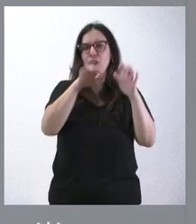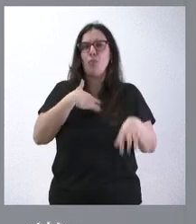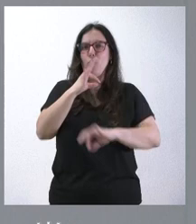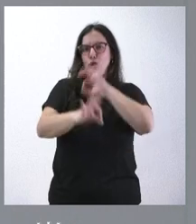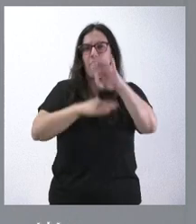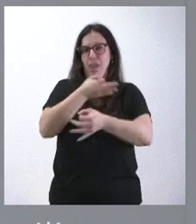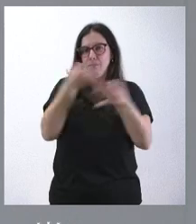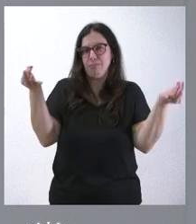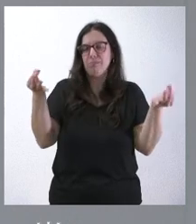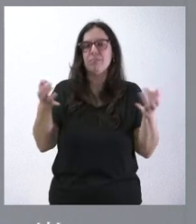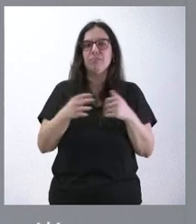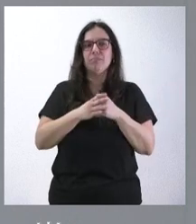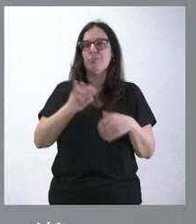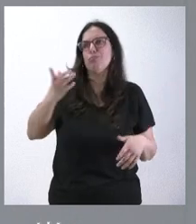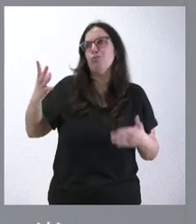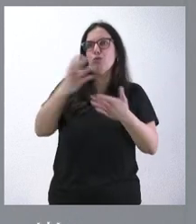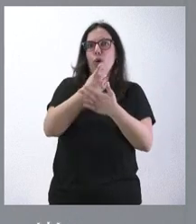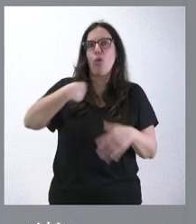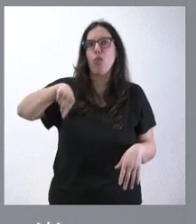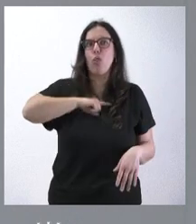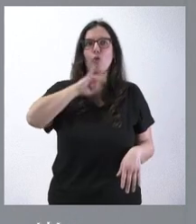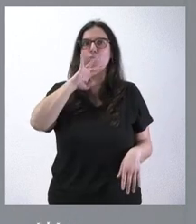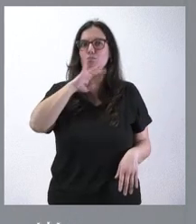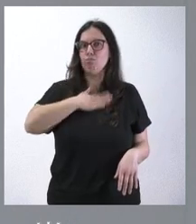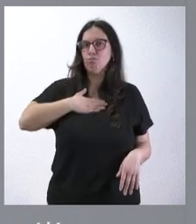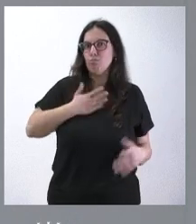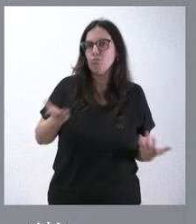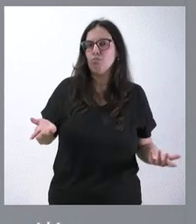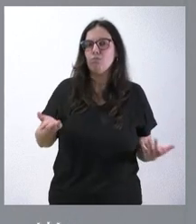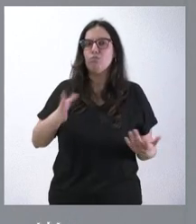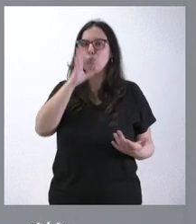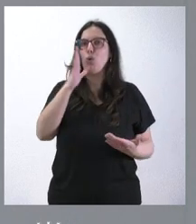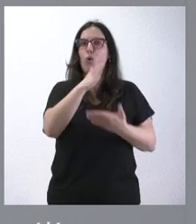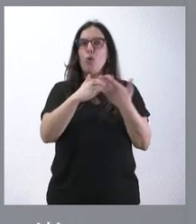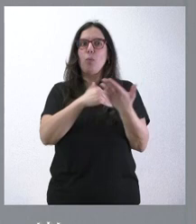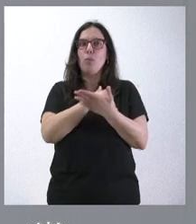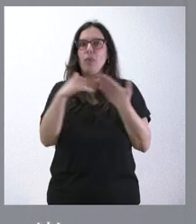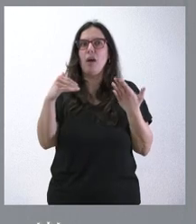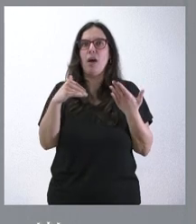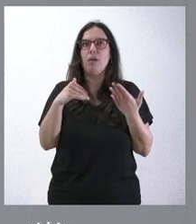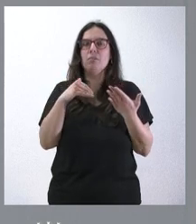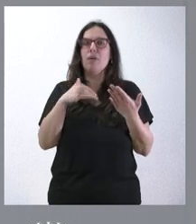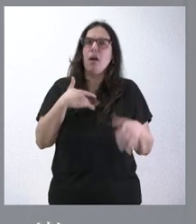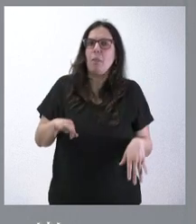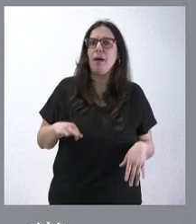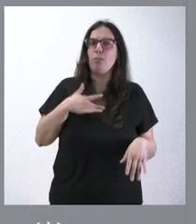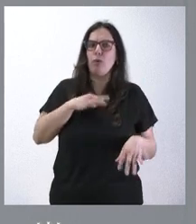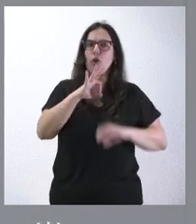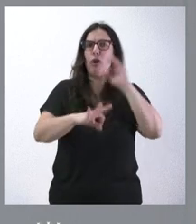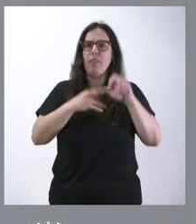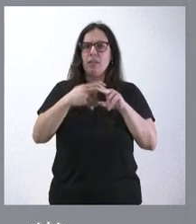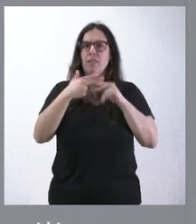eventos estamos todos muy satisfechos de que nuestra comunidad pues sea capaz de organizar este tipo de actividades y